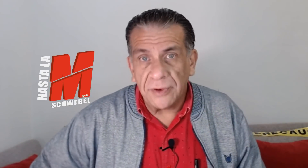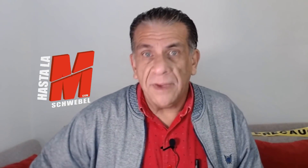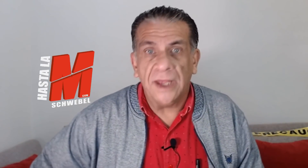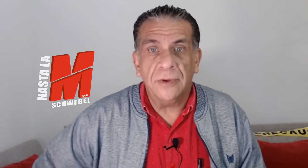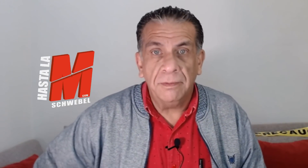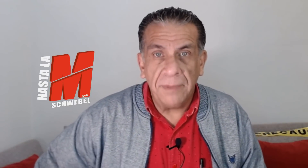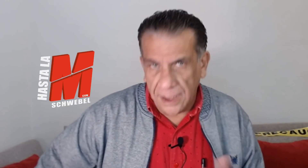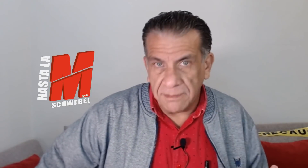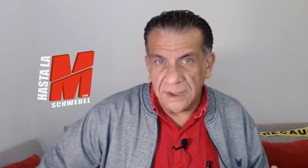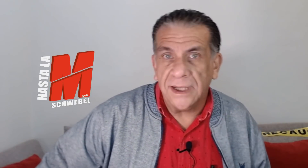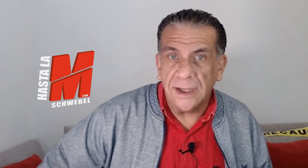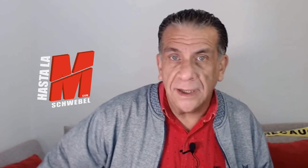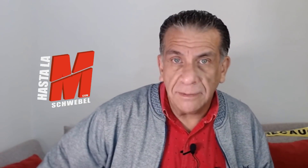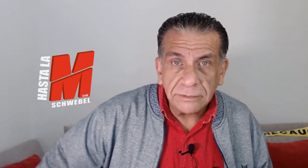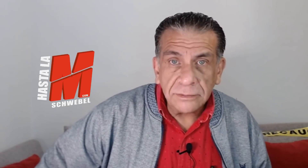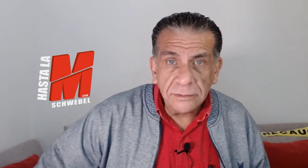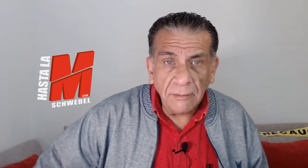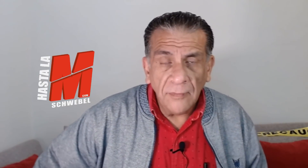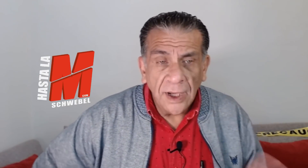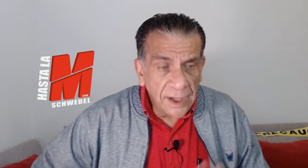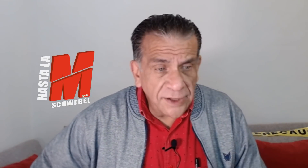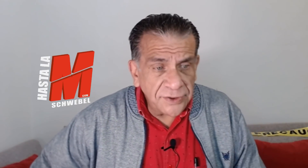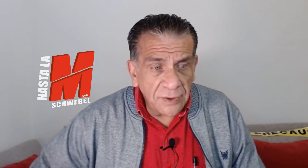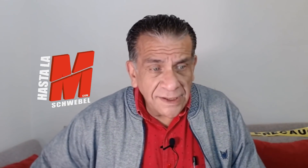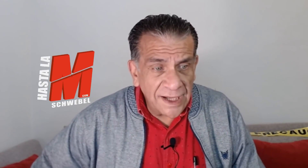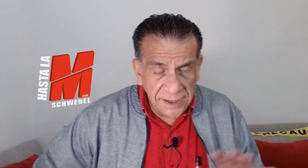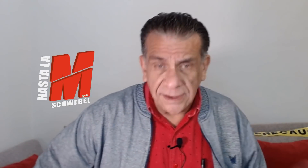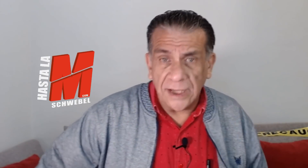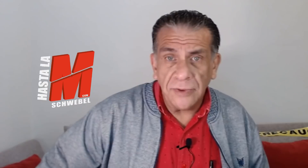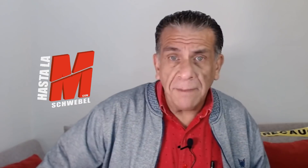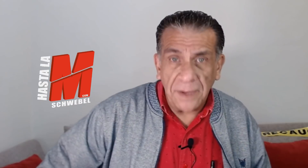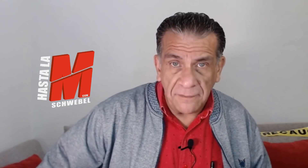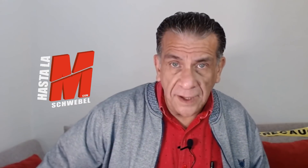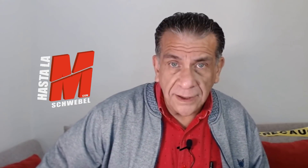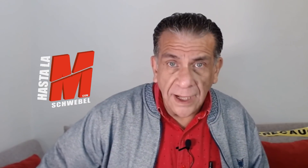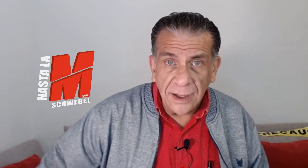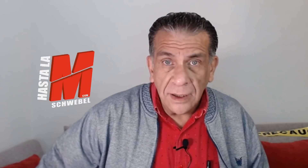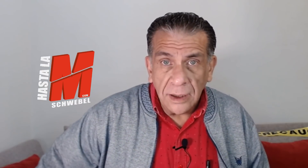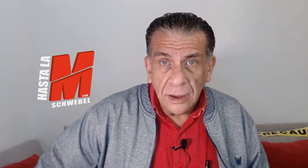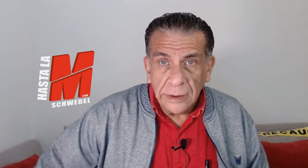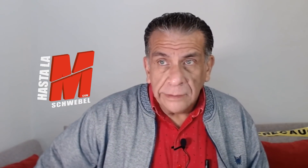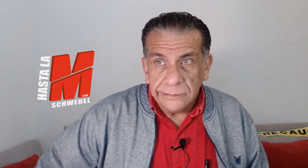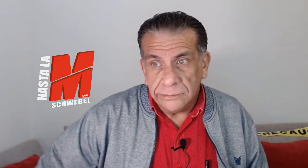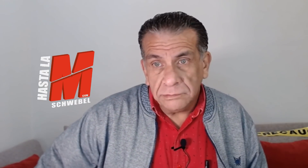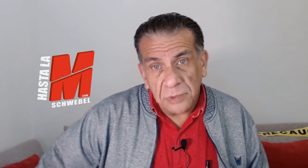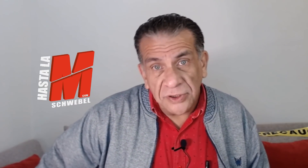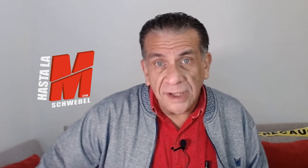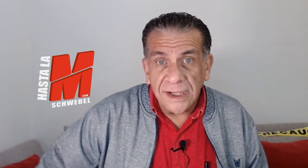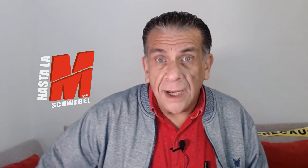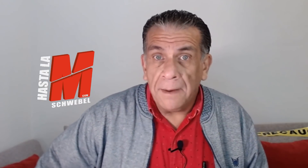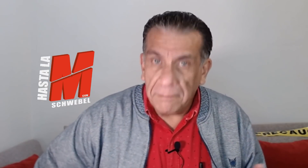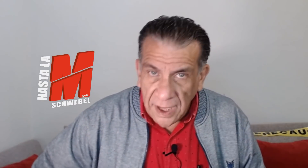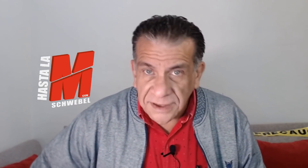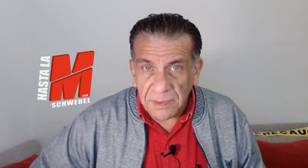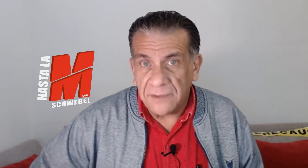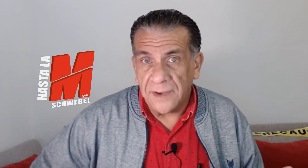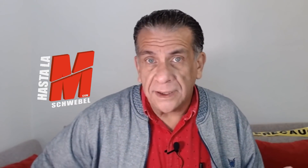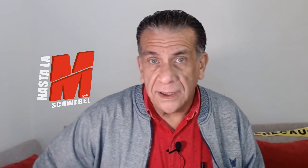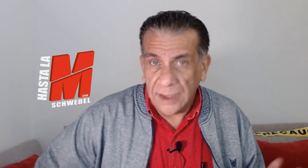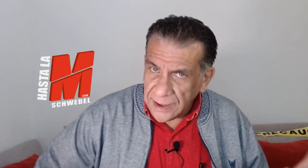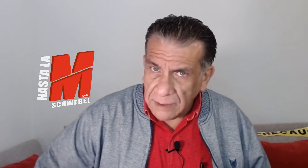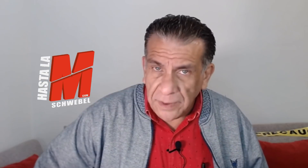transformado para que me entienda esto es la dictadura perfecta pues ahora sí que más